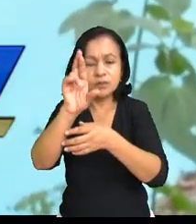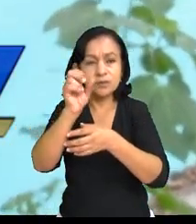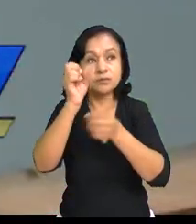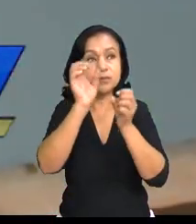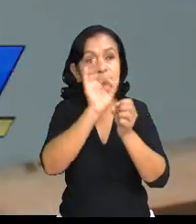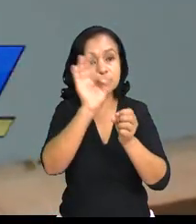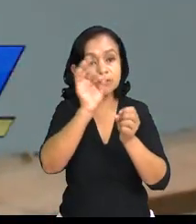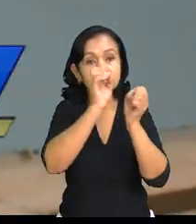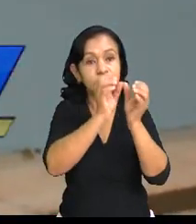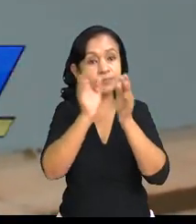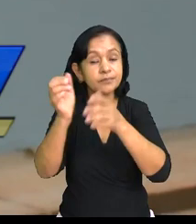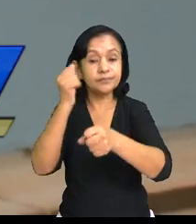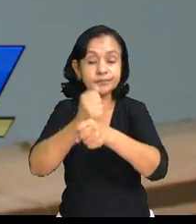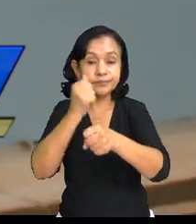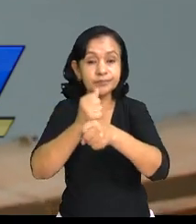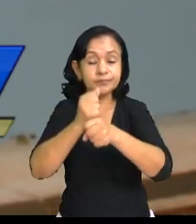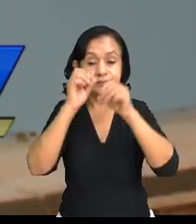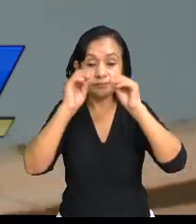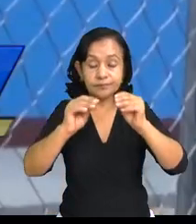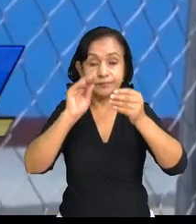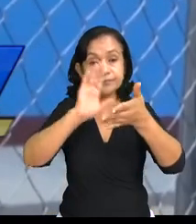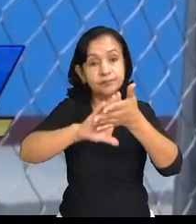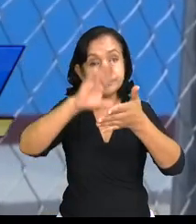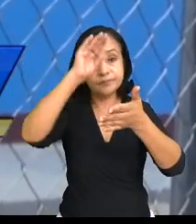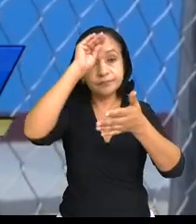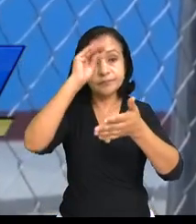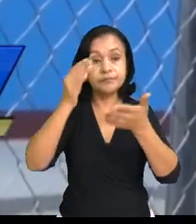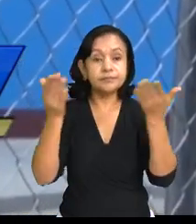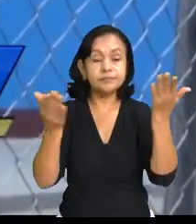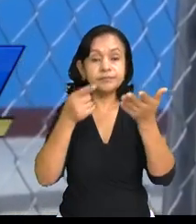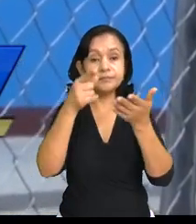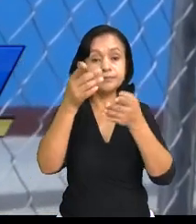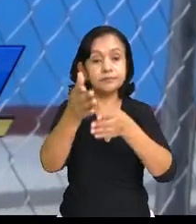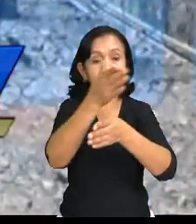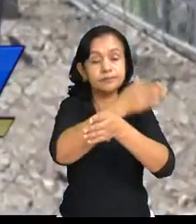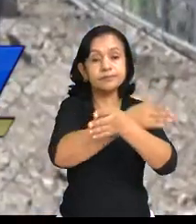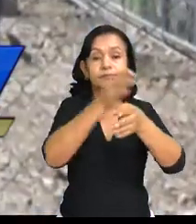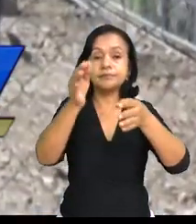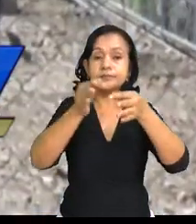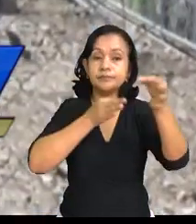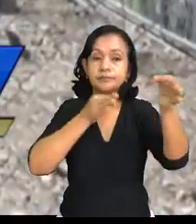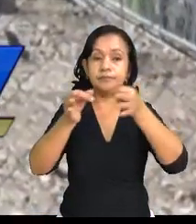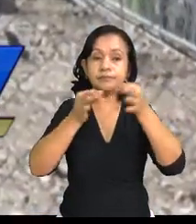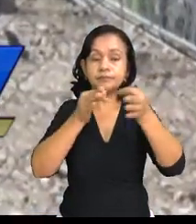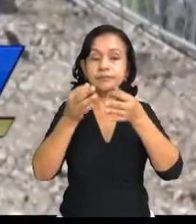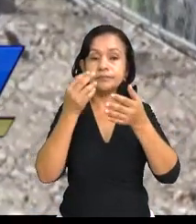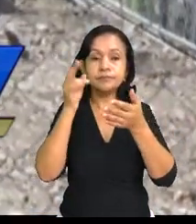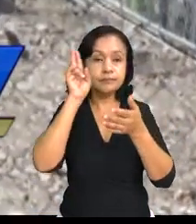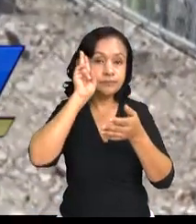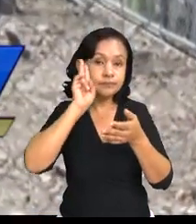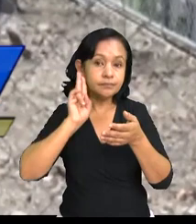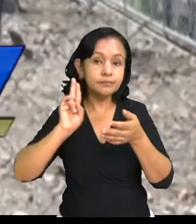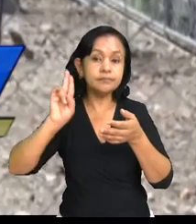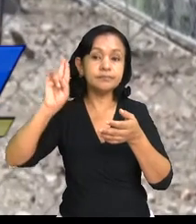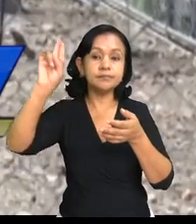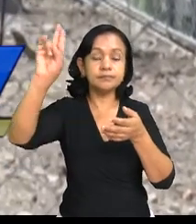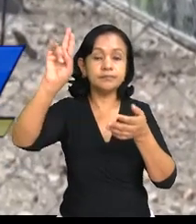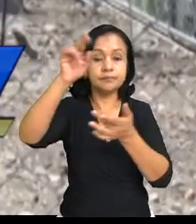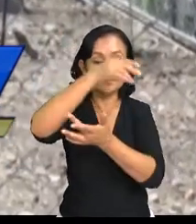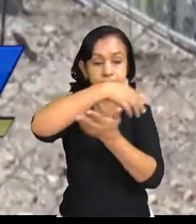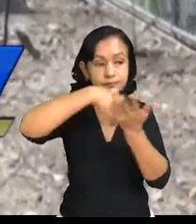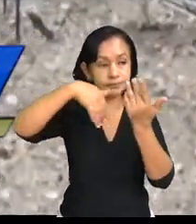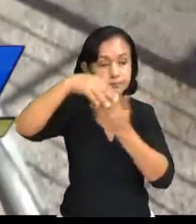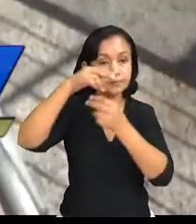proceso constante de formación y capacitación. Dentro de esa dinámica usted ha mencionado las universidades. Le consulto a partir de esa